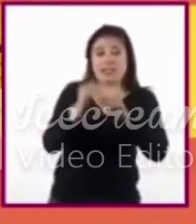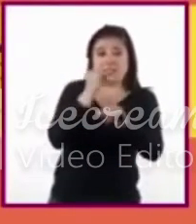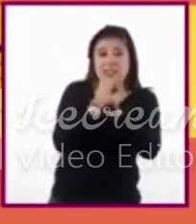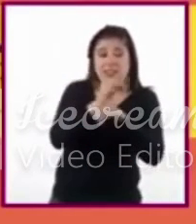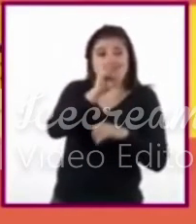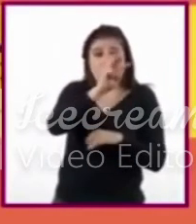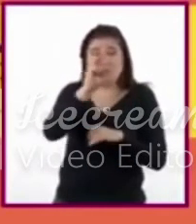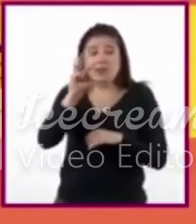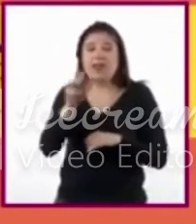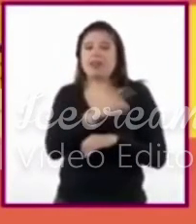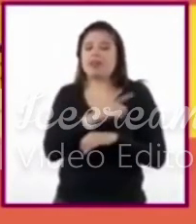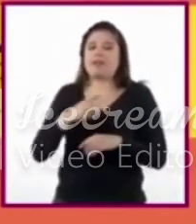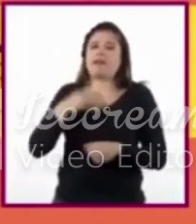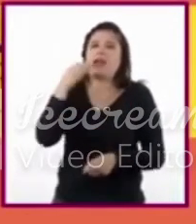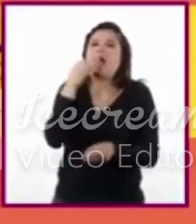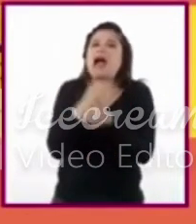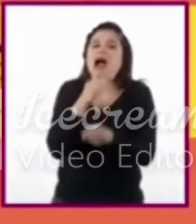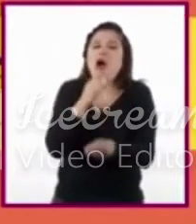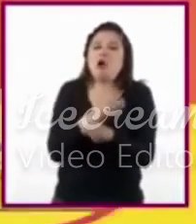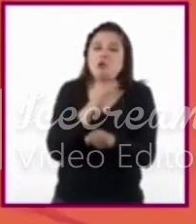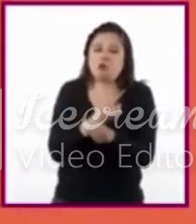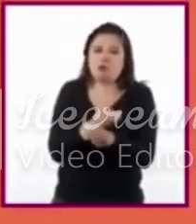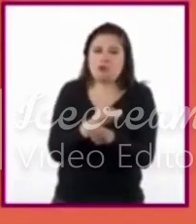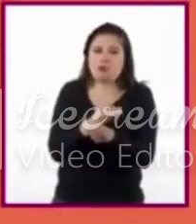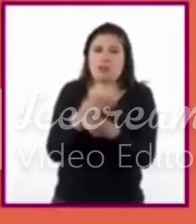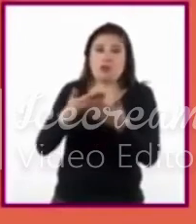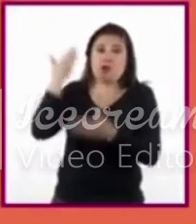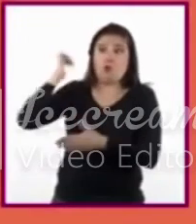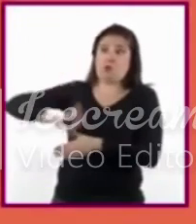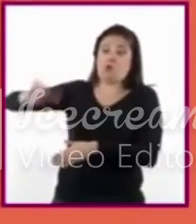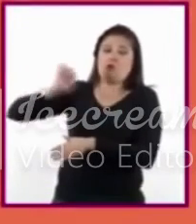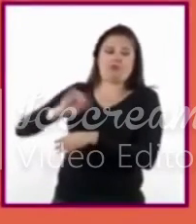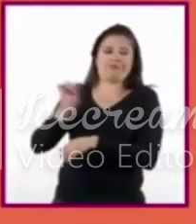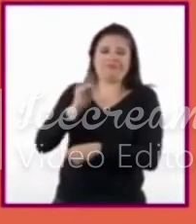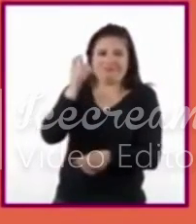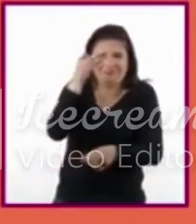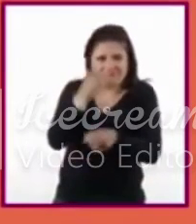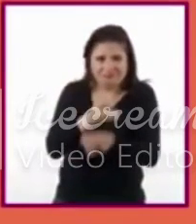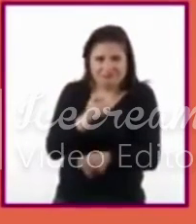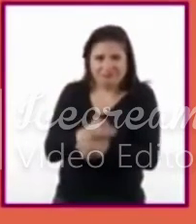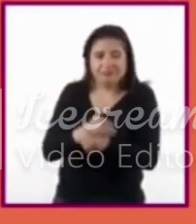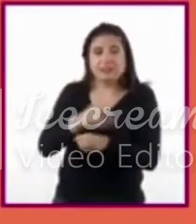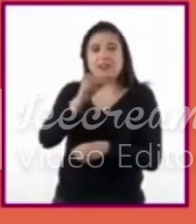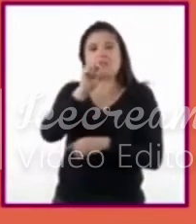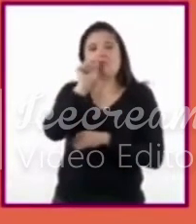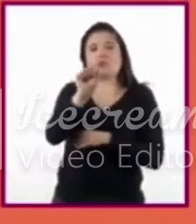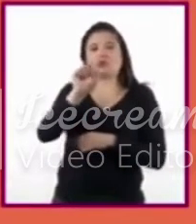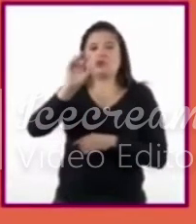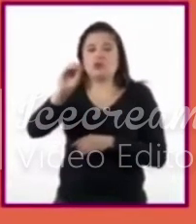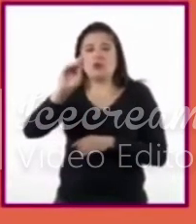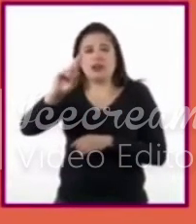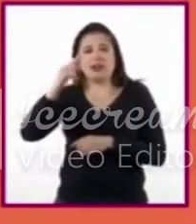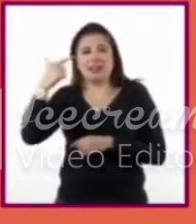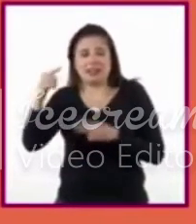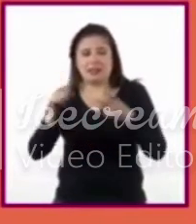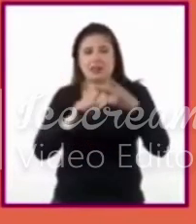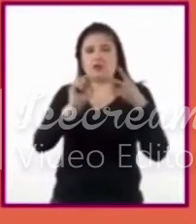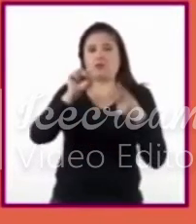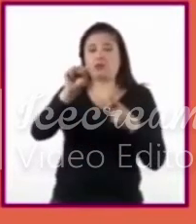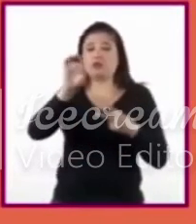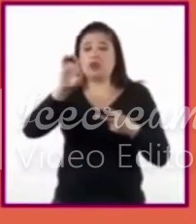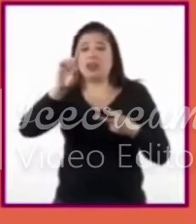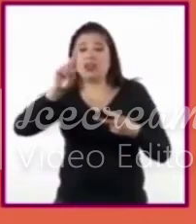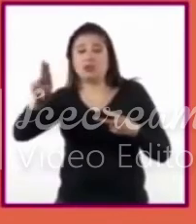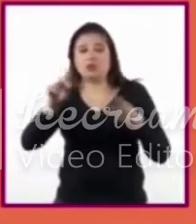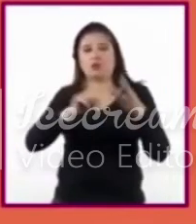esté actualizada. Por lo general, las páginas web que terminan en .org, .edu